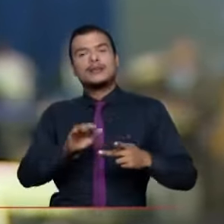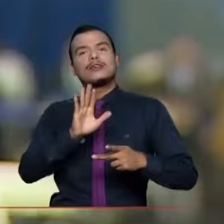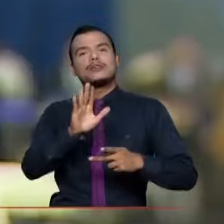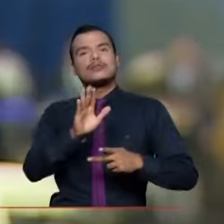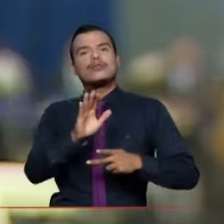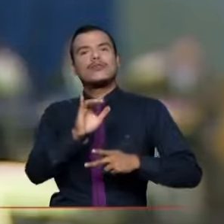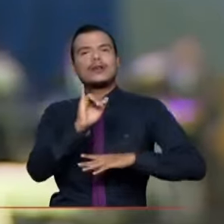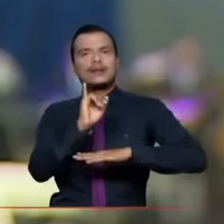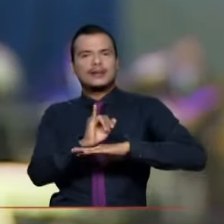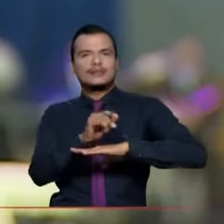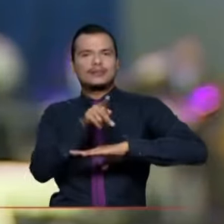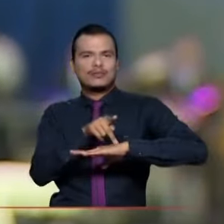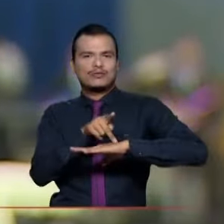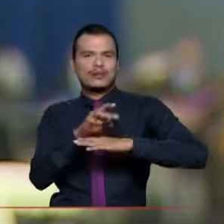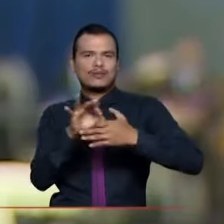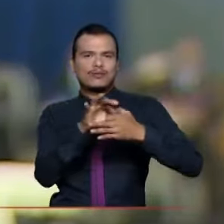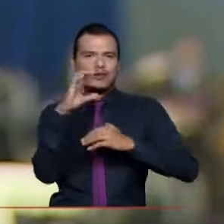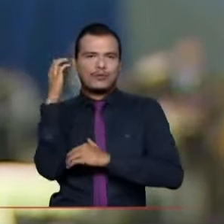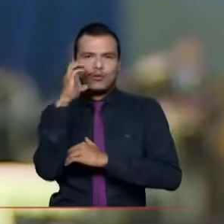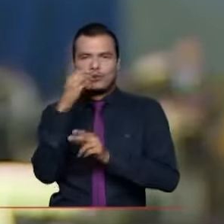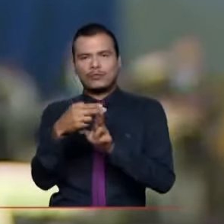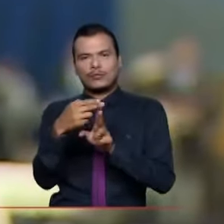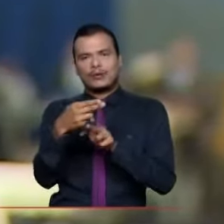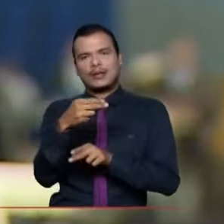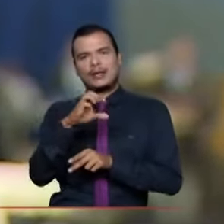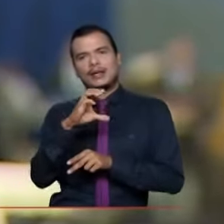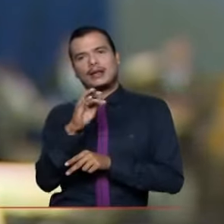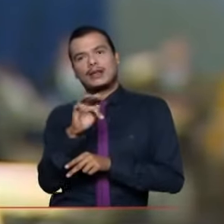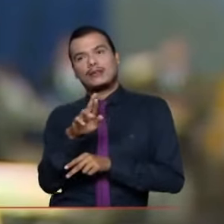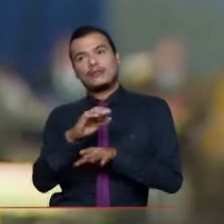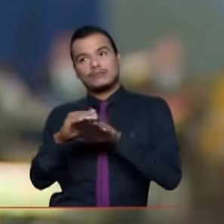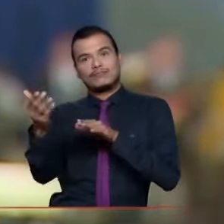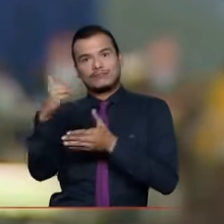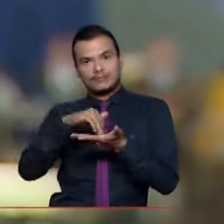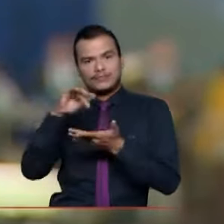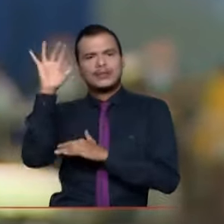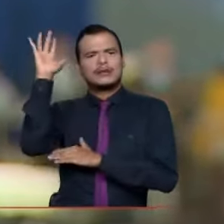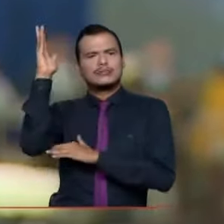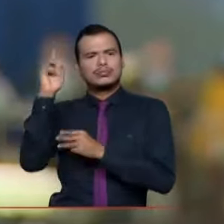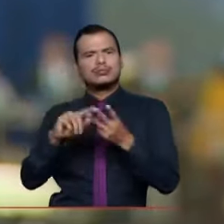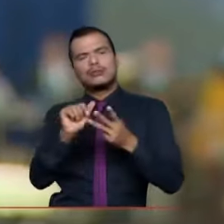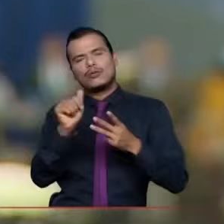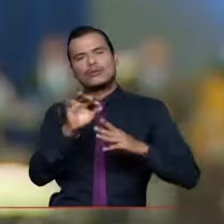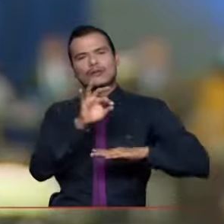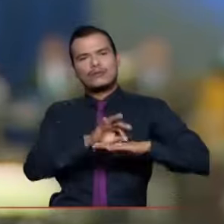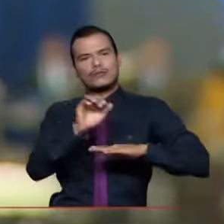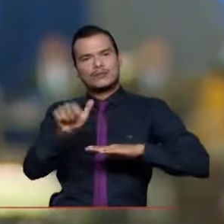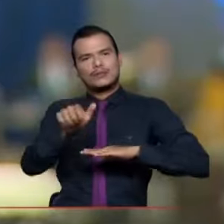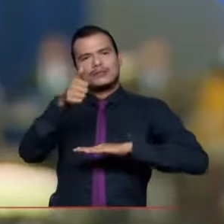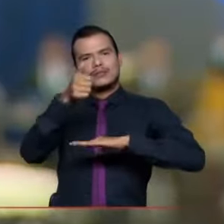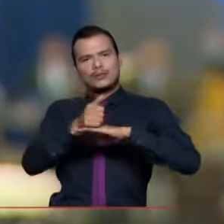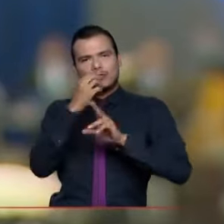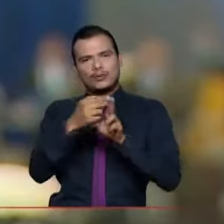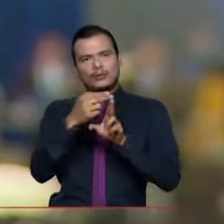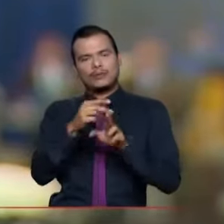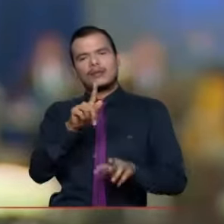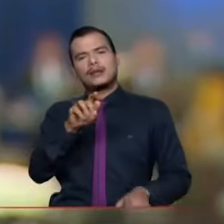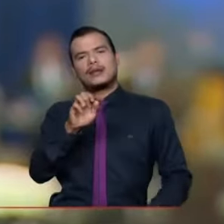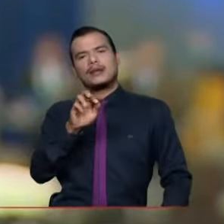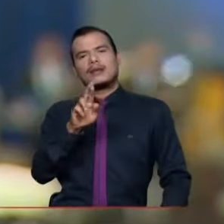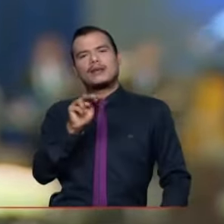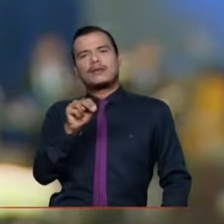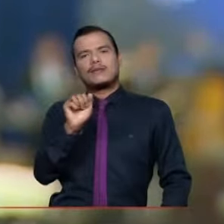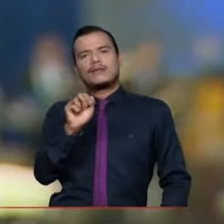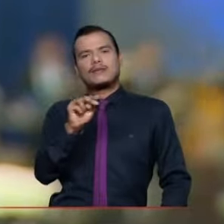de Colombia, nuestro hermano Héctor Campuzano, el director de la FOSU, Fundación Obra Social Unida, el hermano Fernando Sierra, y